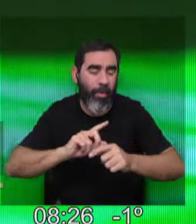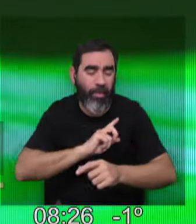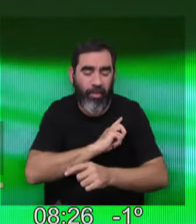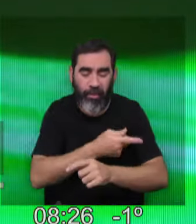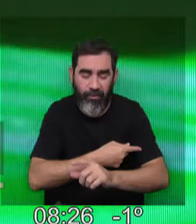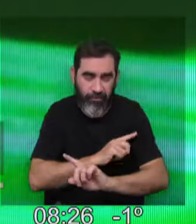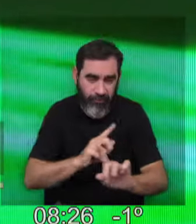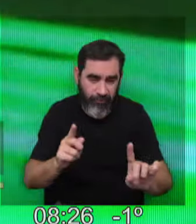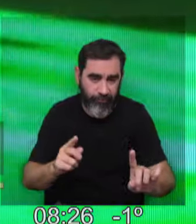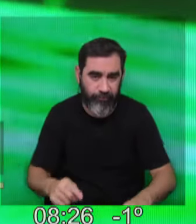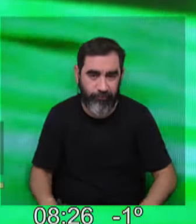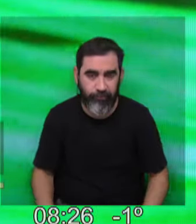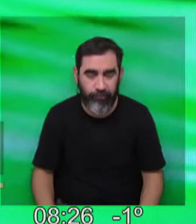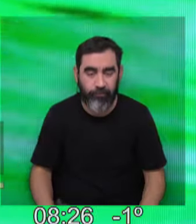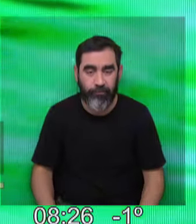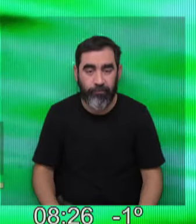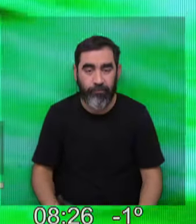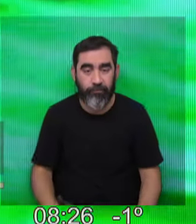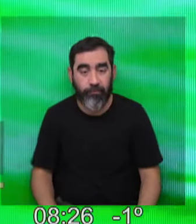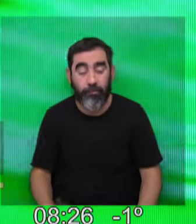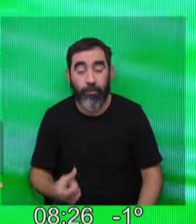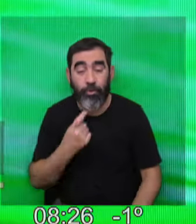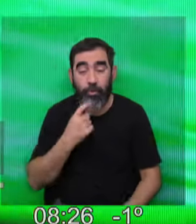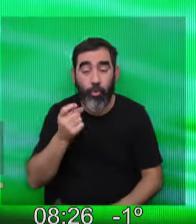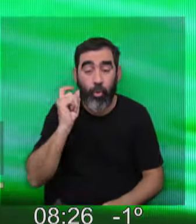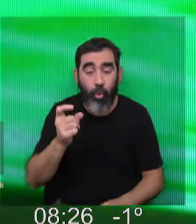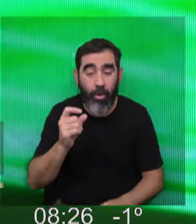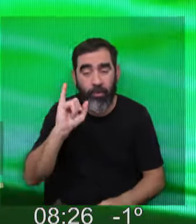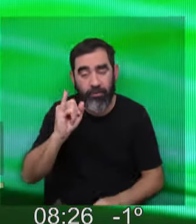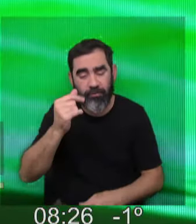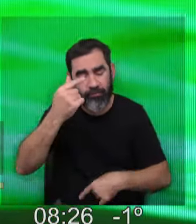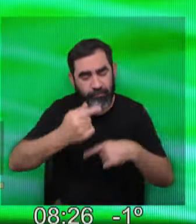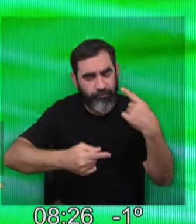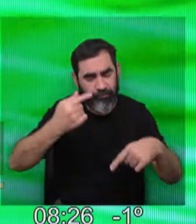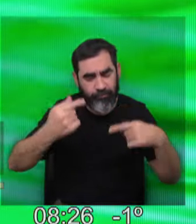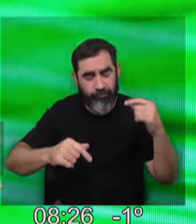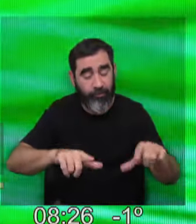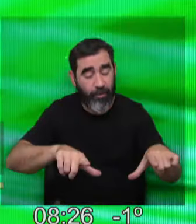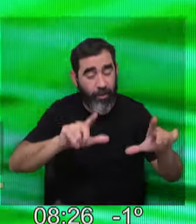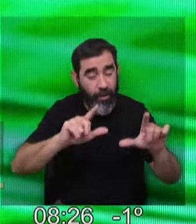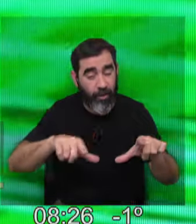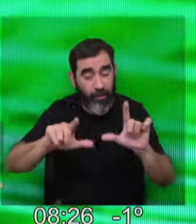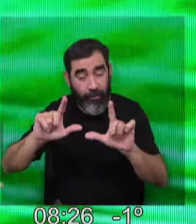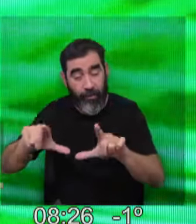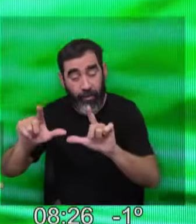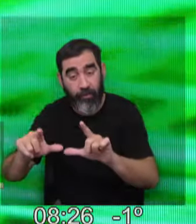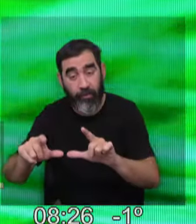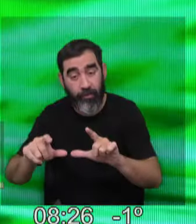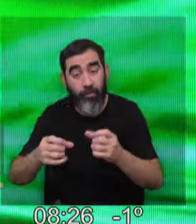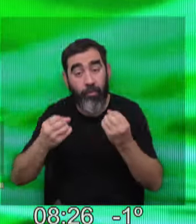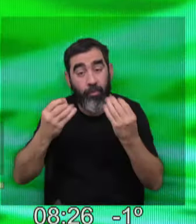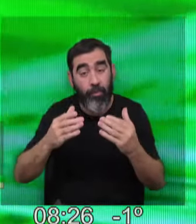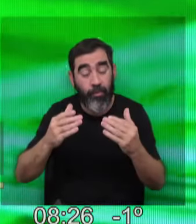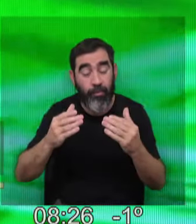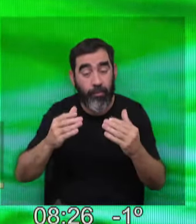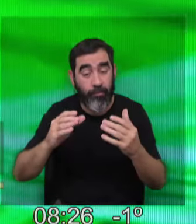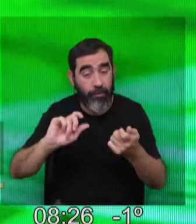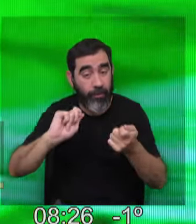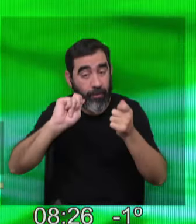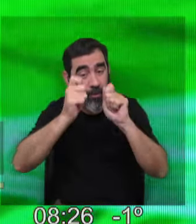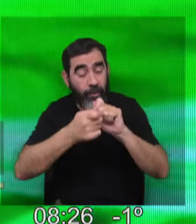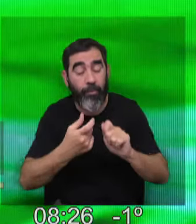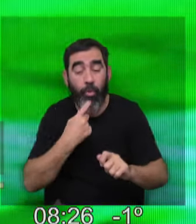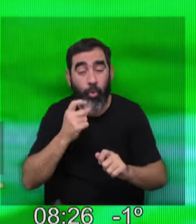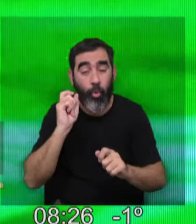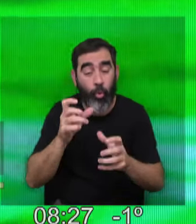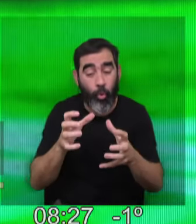fuerte. Nosotros teníamos una cierta dispersión, producto del descabezamiento del